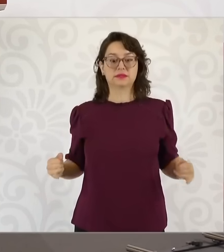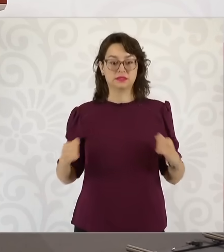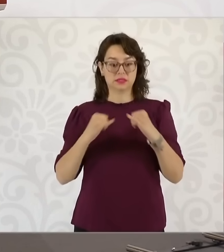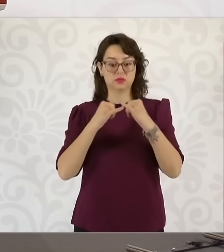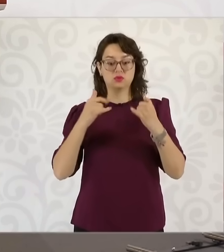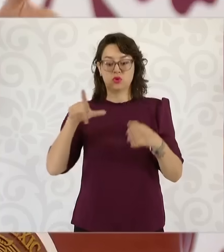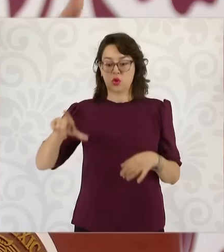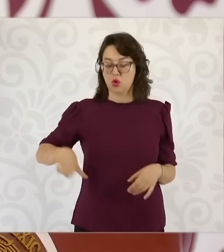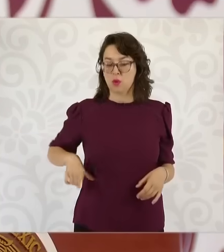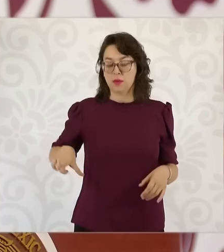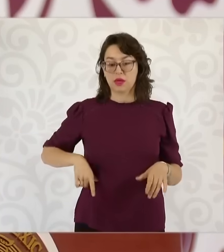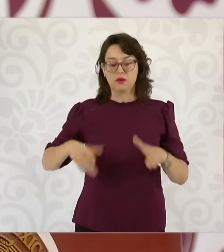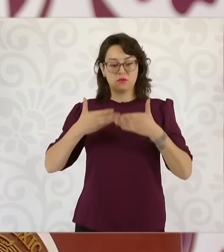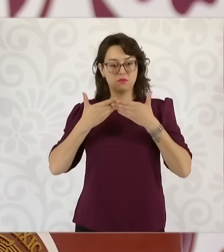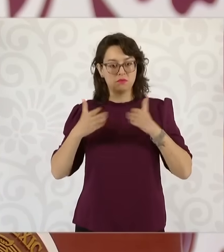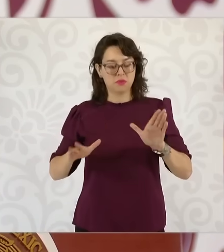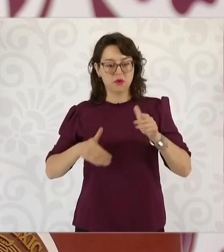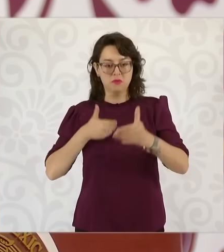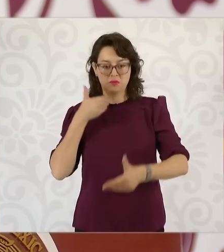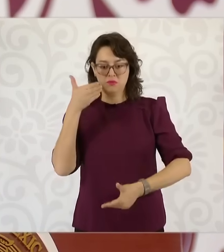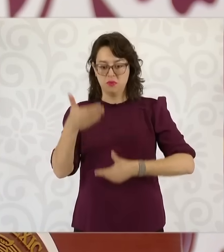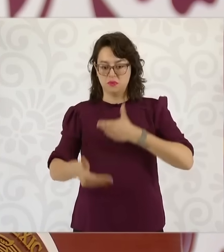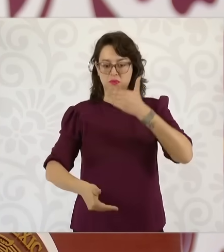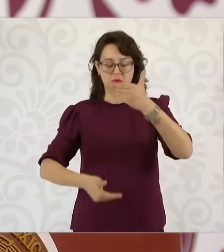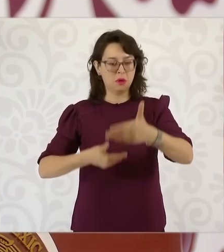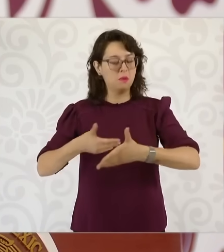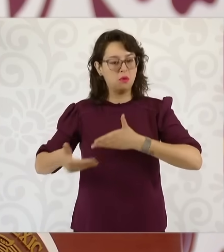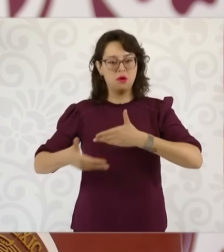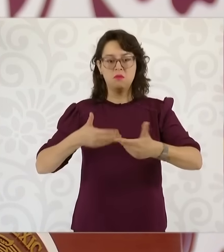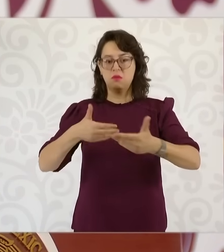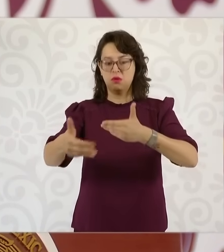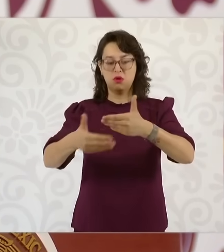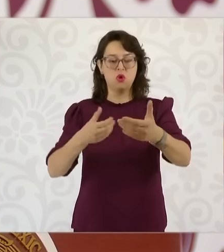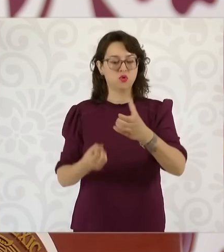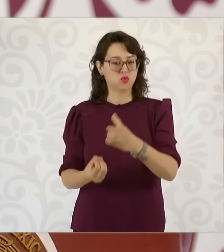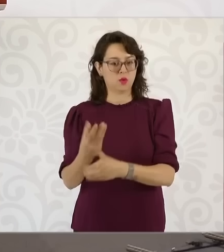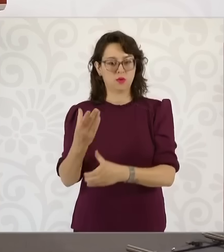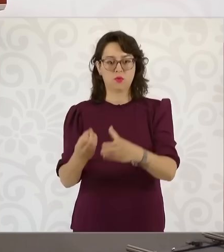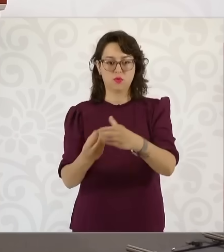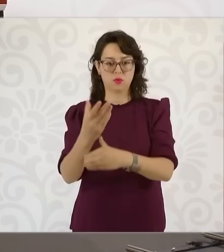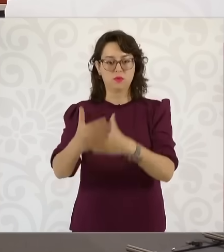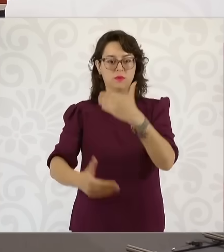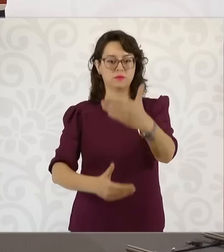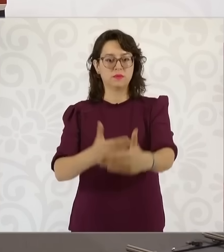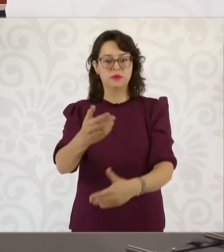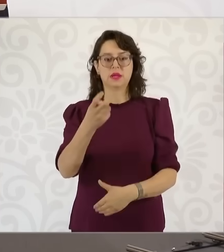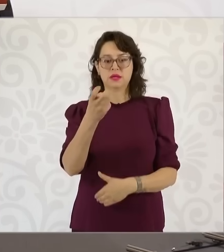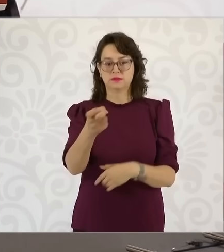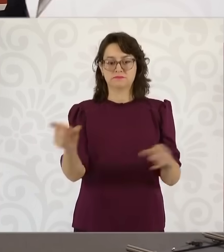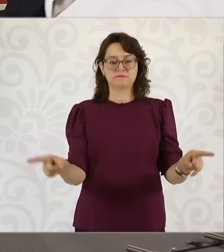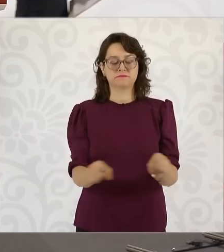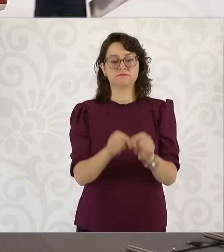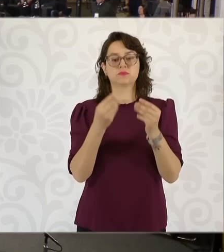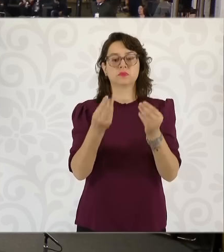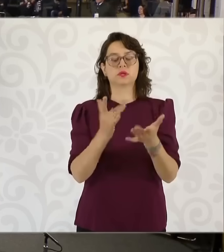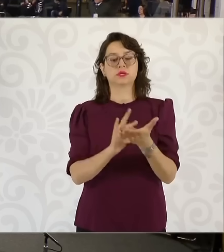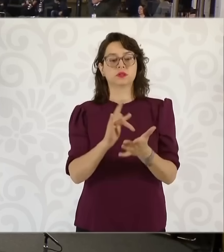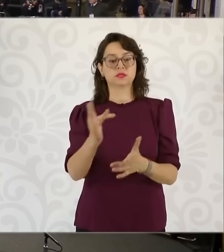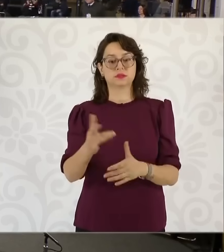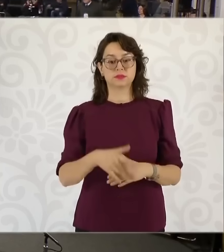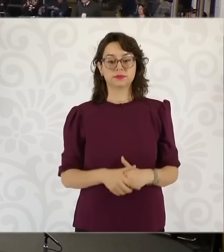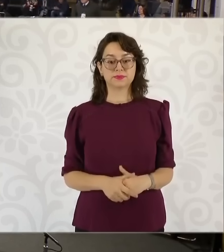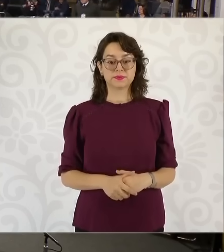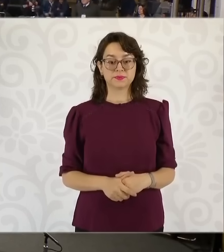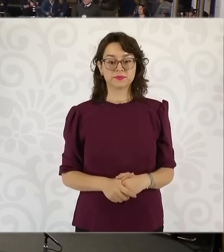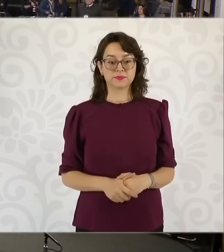instituciones públicas que están a la vanguardia en procedimientos de alta complejidad. Muchas gracias, presidente.